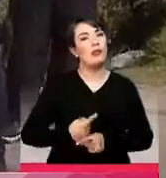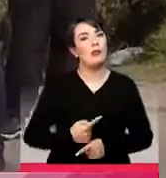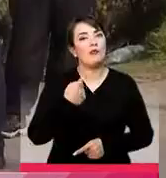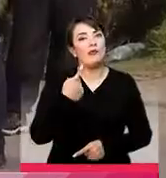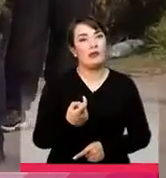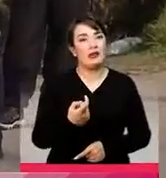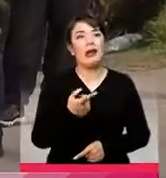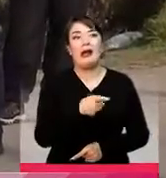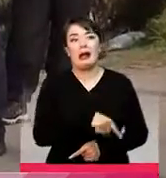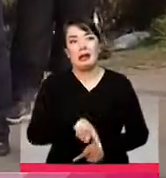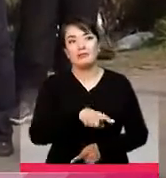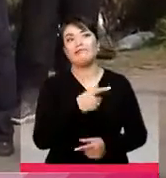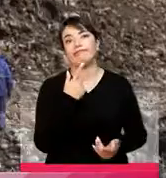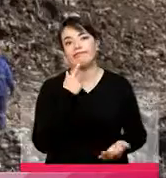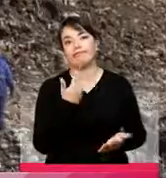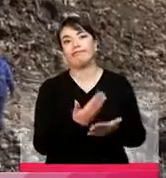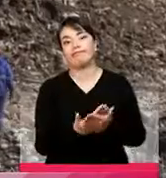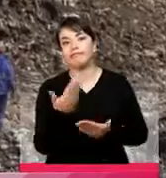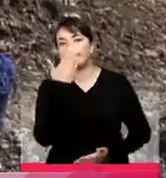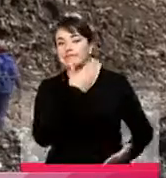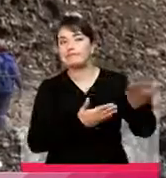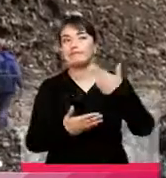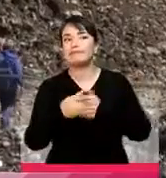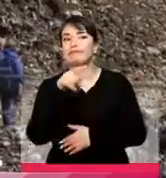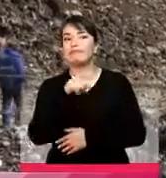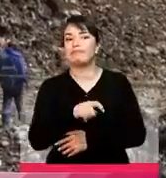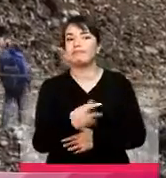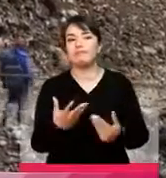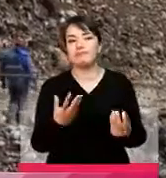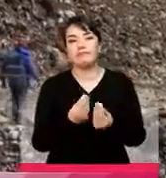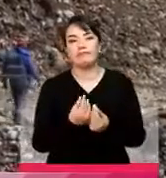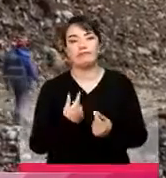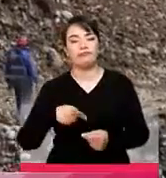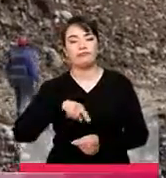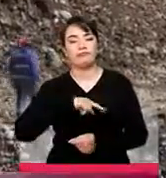precisamente son objeto de análisis por parte del tribunal de arbitramento